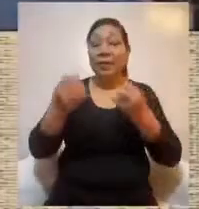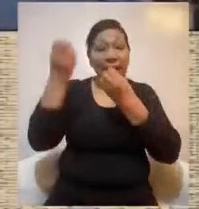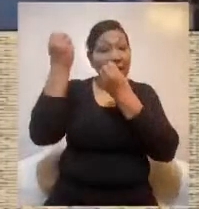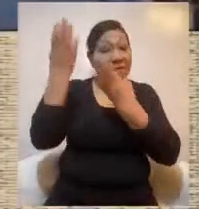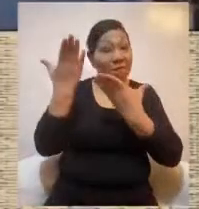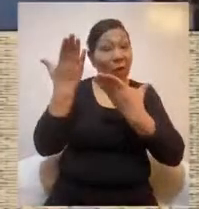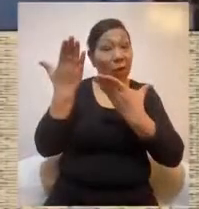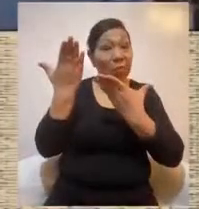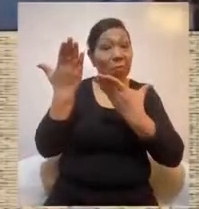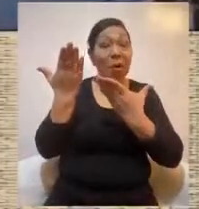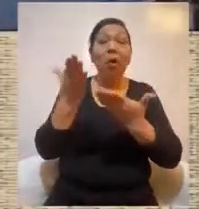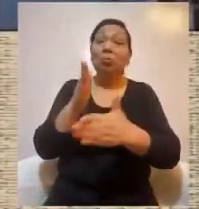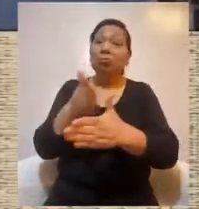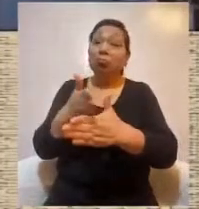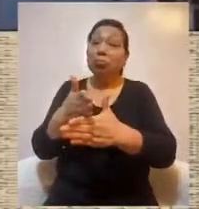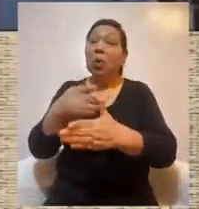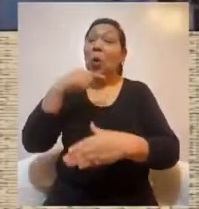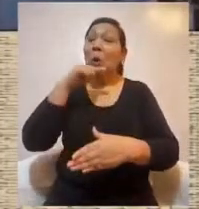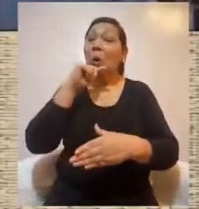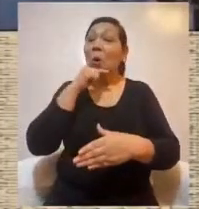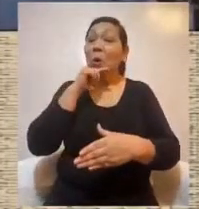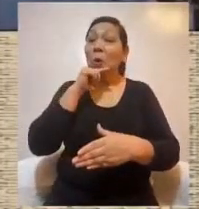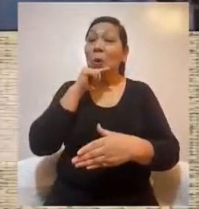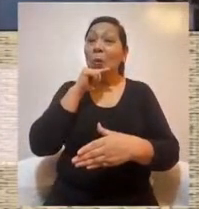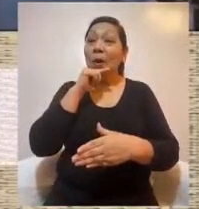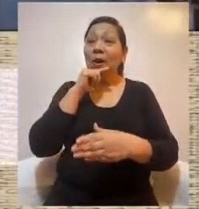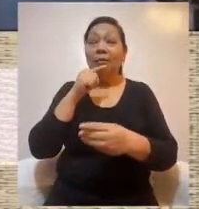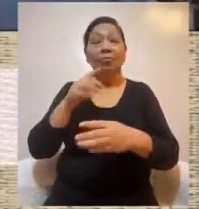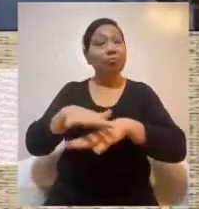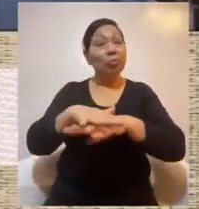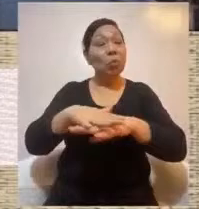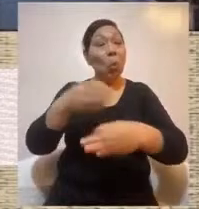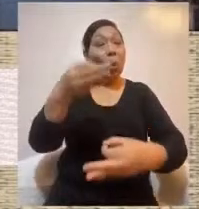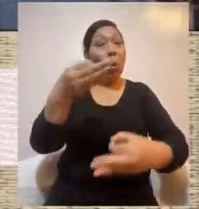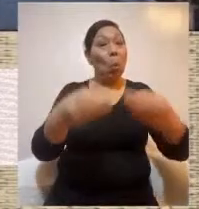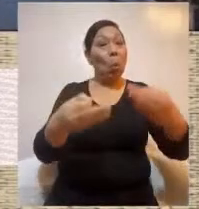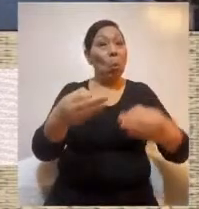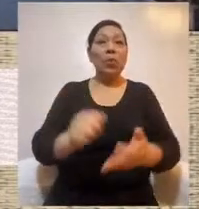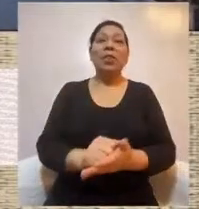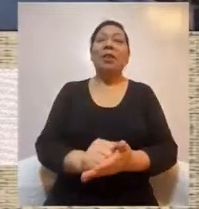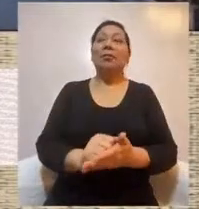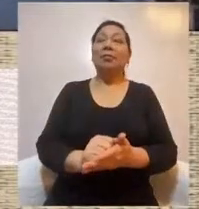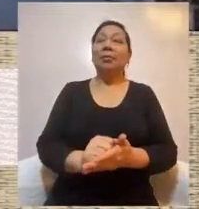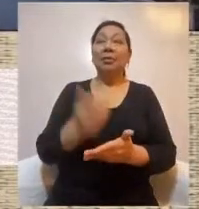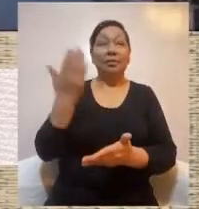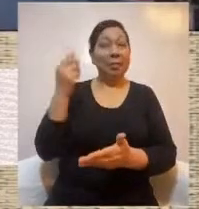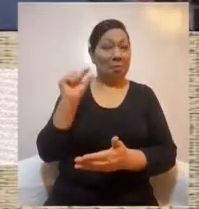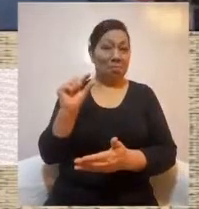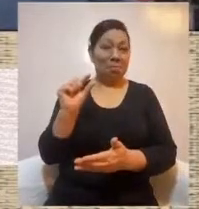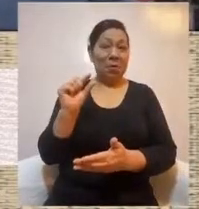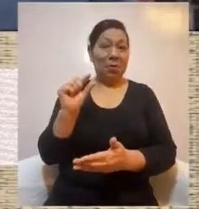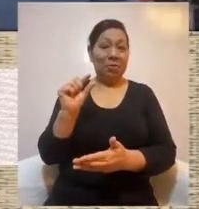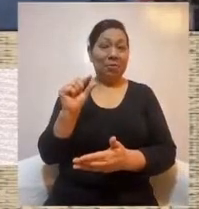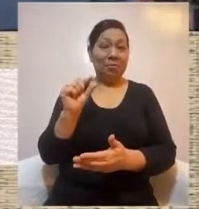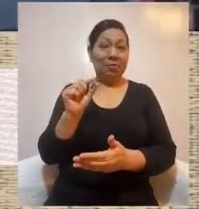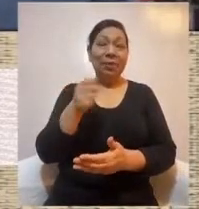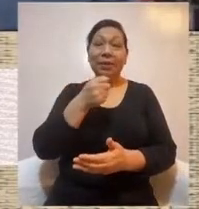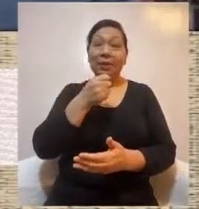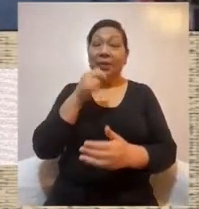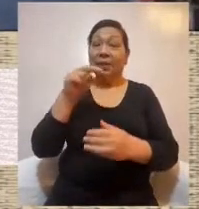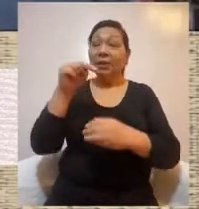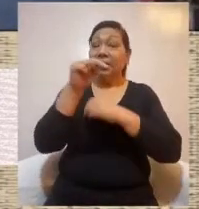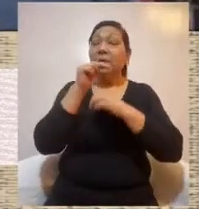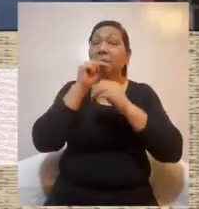En el informe sobre participación de las mujeres en la administración de justicia, emitido recientemente por el relator